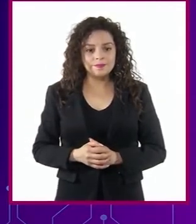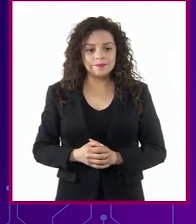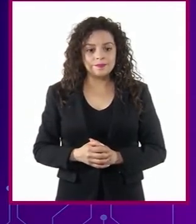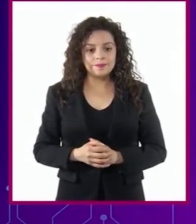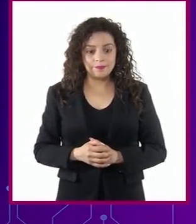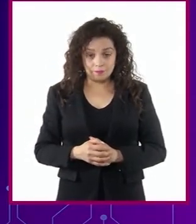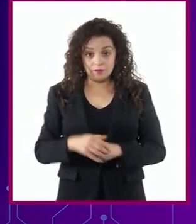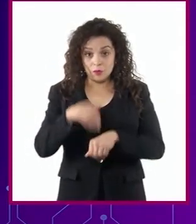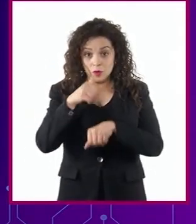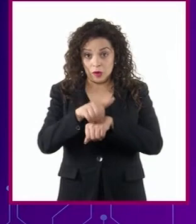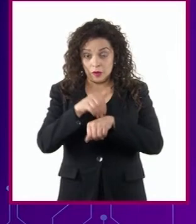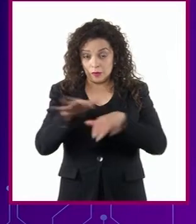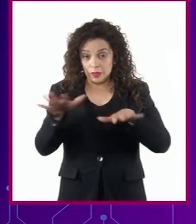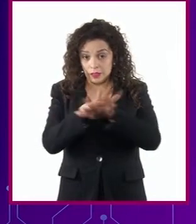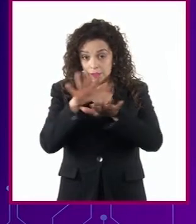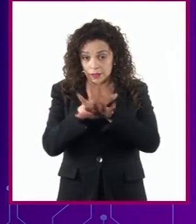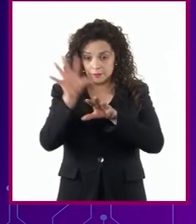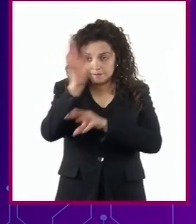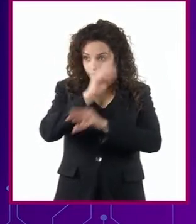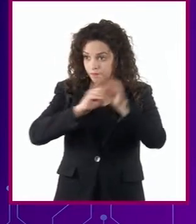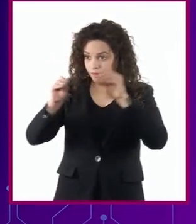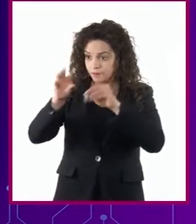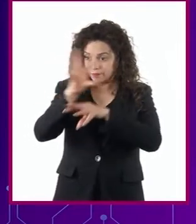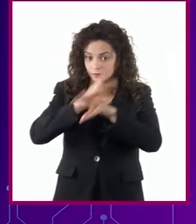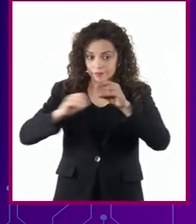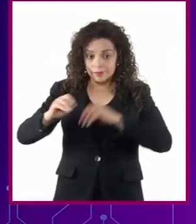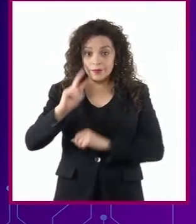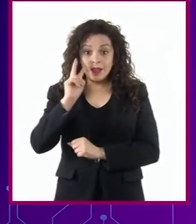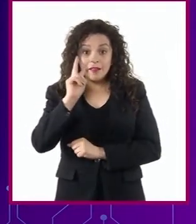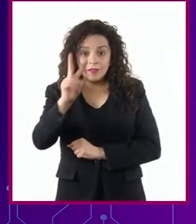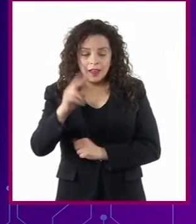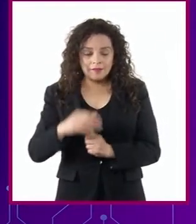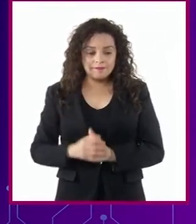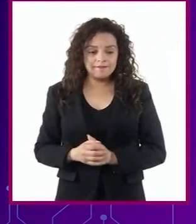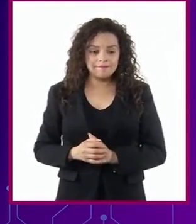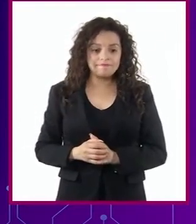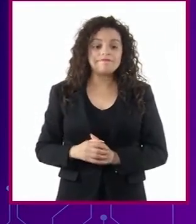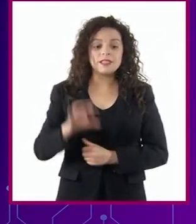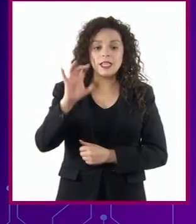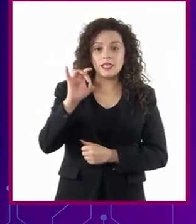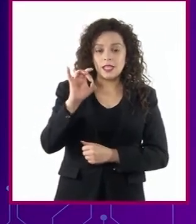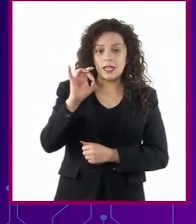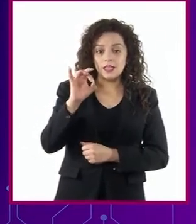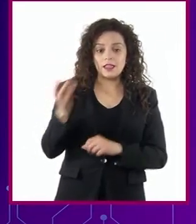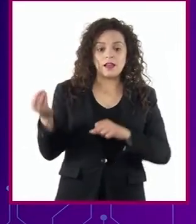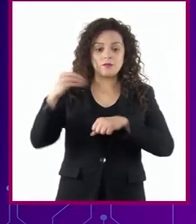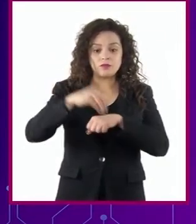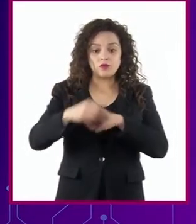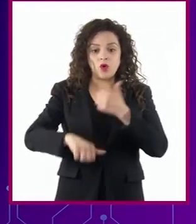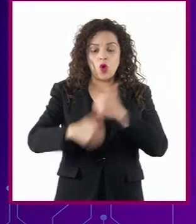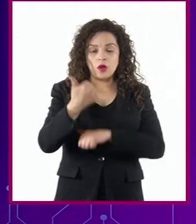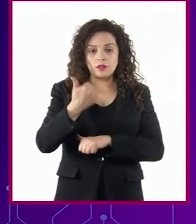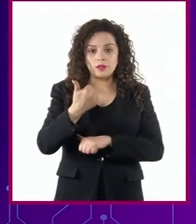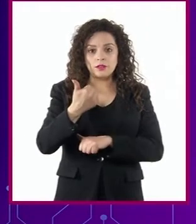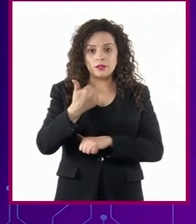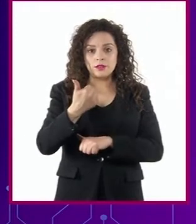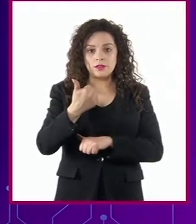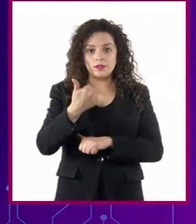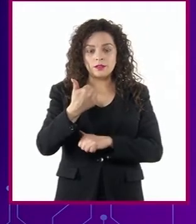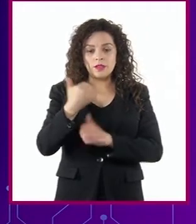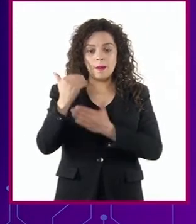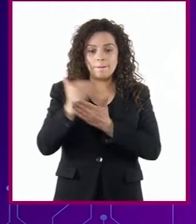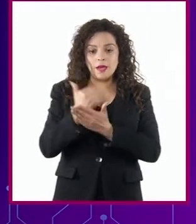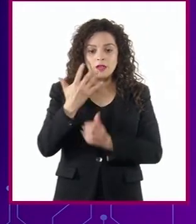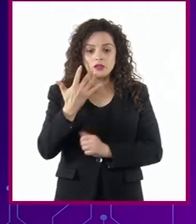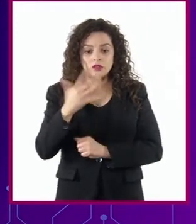Sustituyendo los valores en la fórmula se tiene moda es igual a 30 más 11 menos 10 entre 11 menos 10